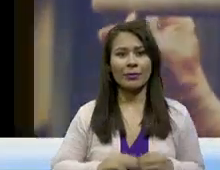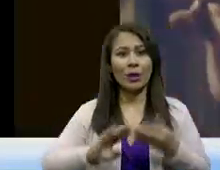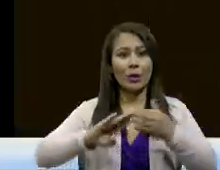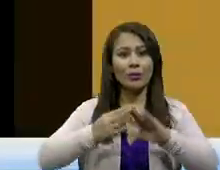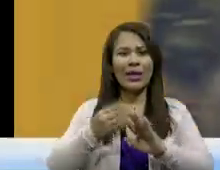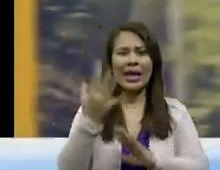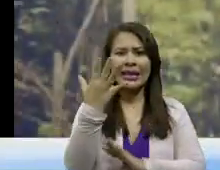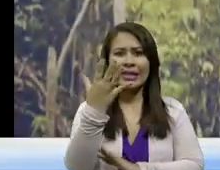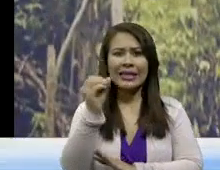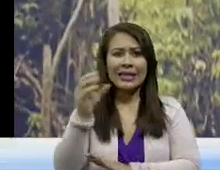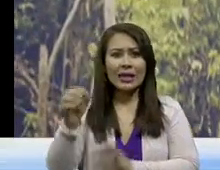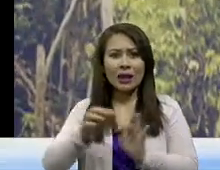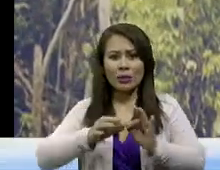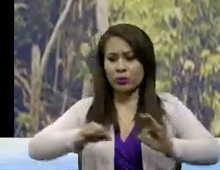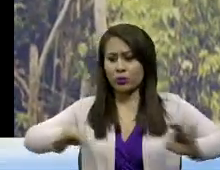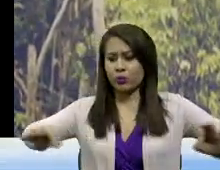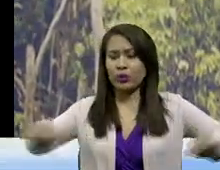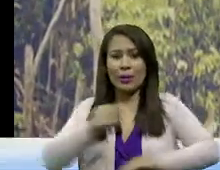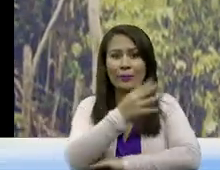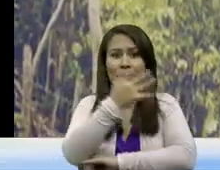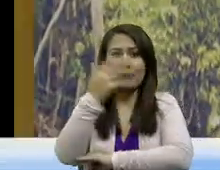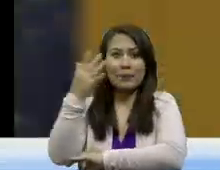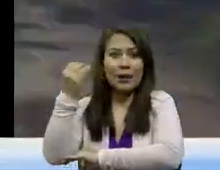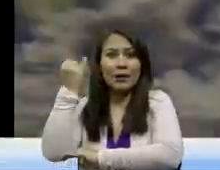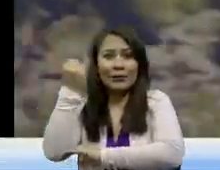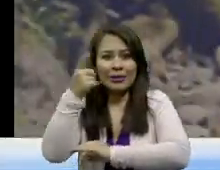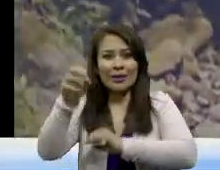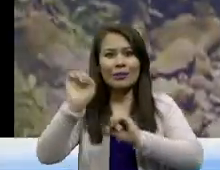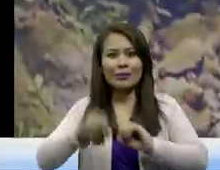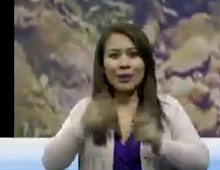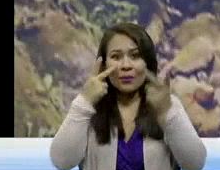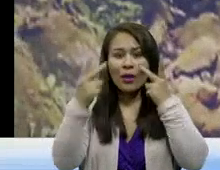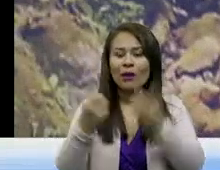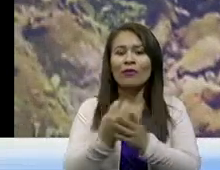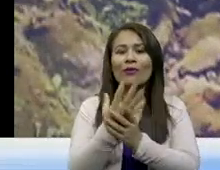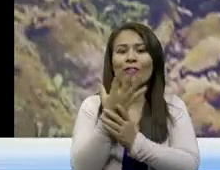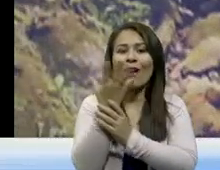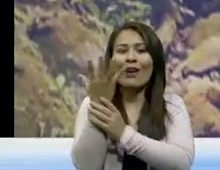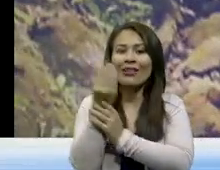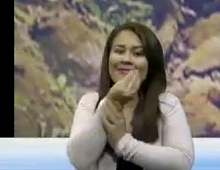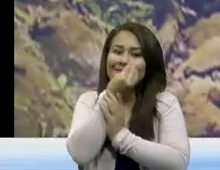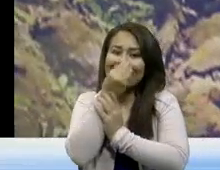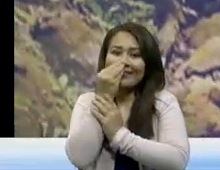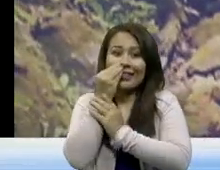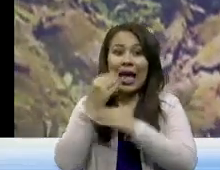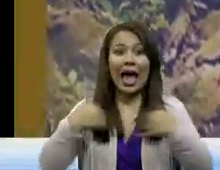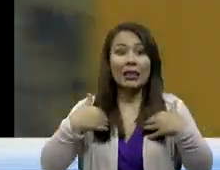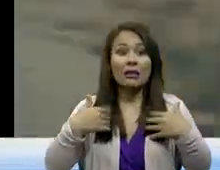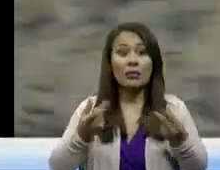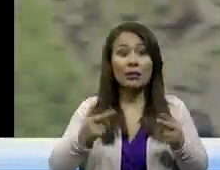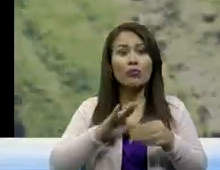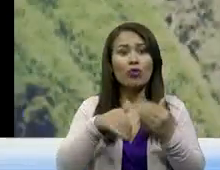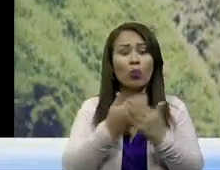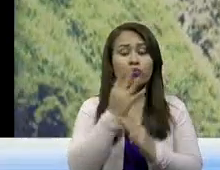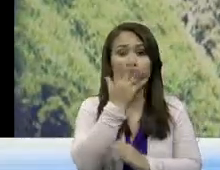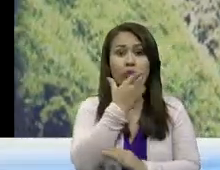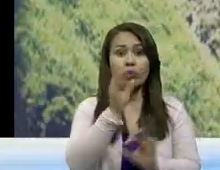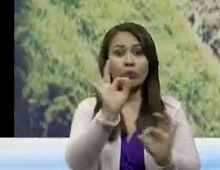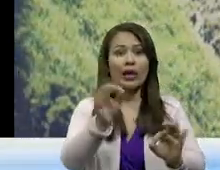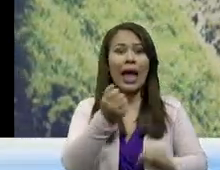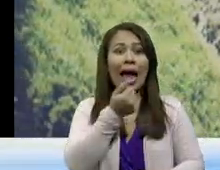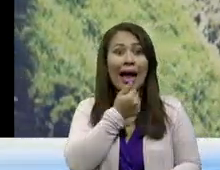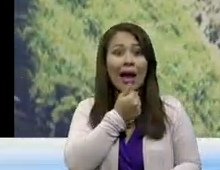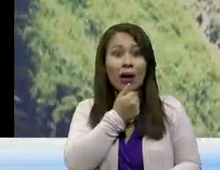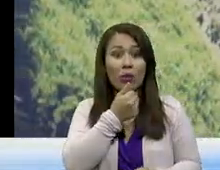es de 500 hectáreas de bosque virgen, en donde se conservan la flora y la fauna en su estado natural. Tiene aguas termales,